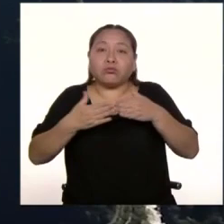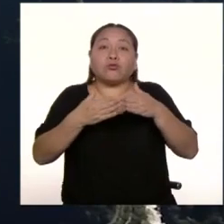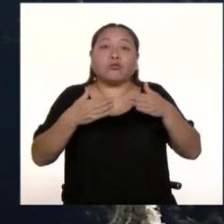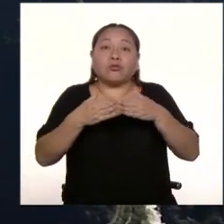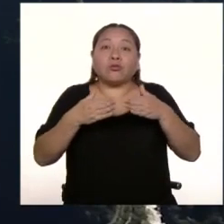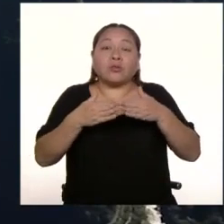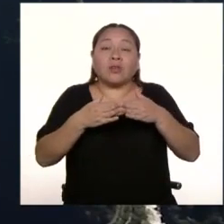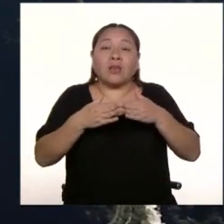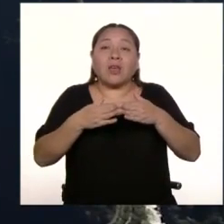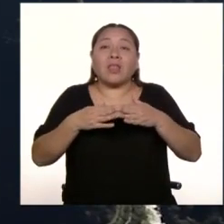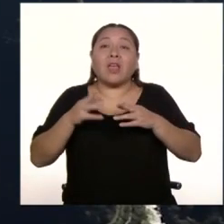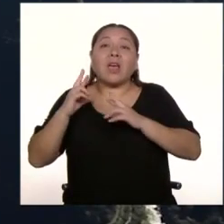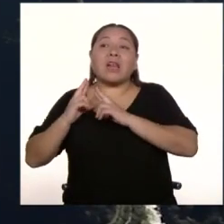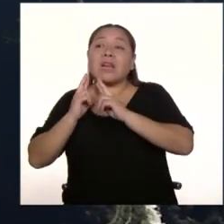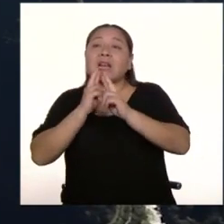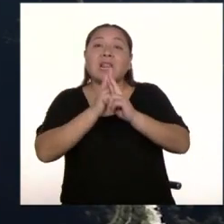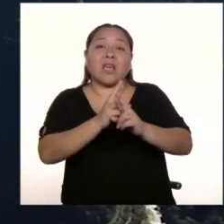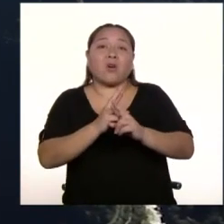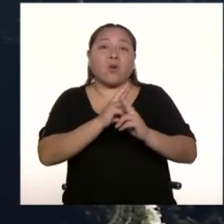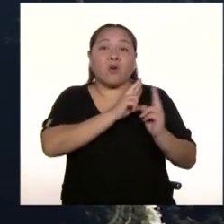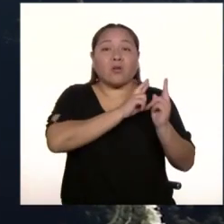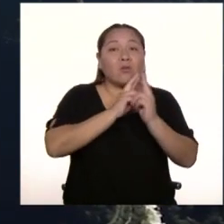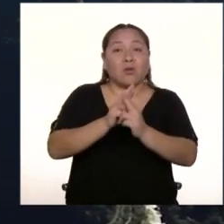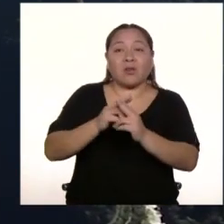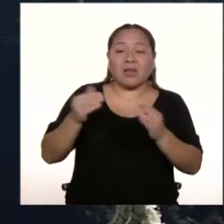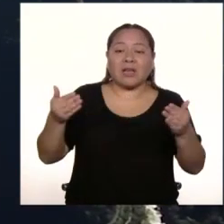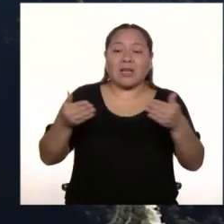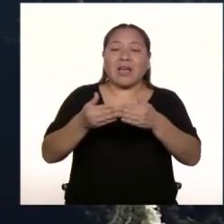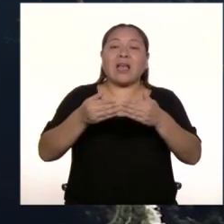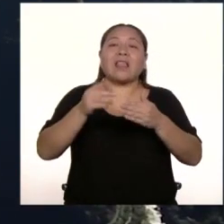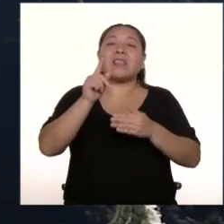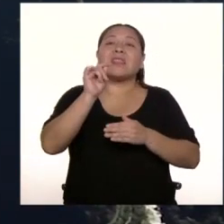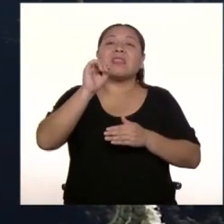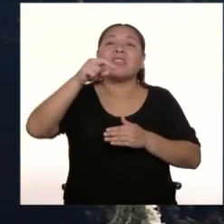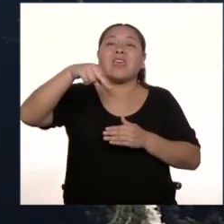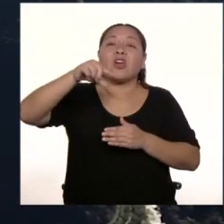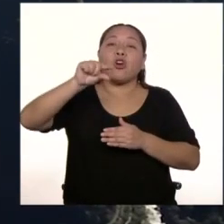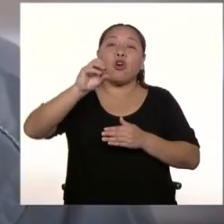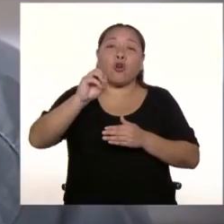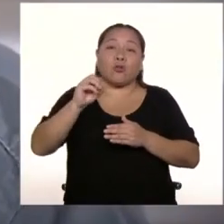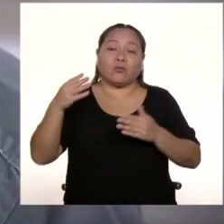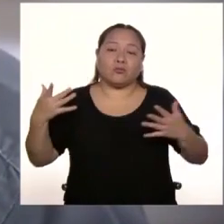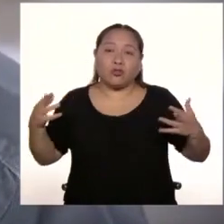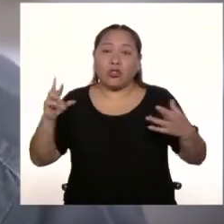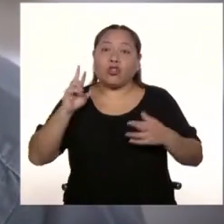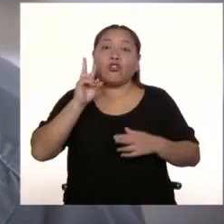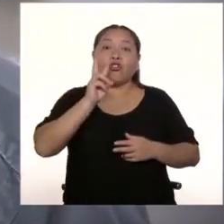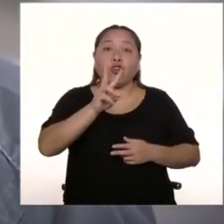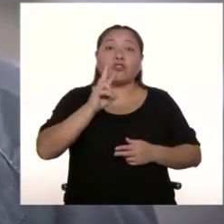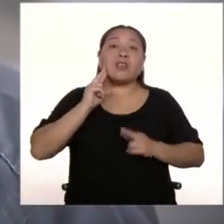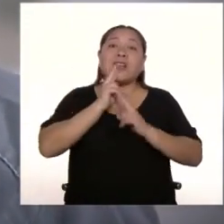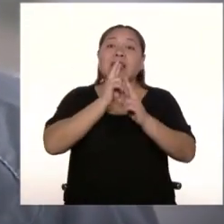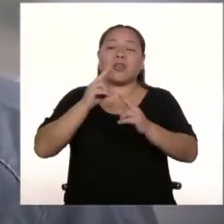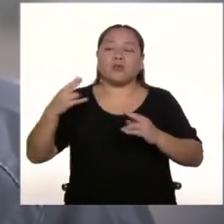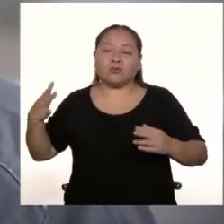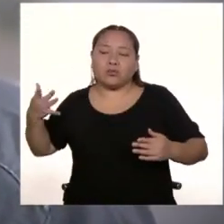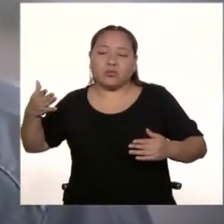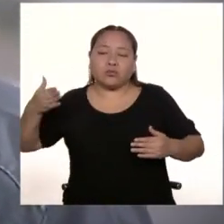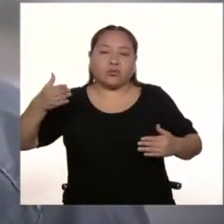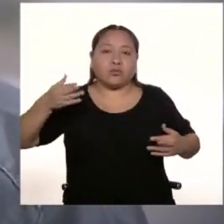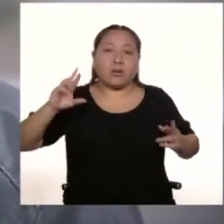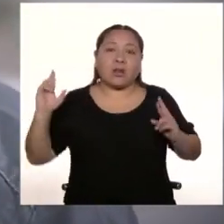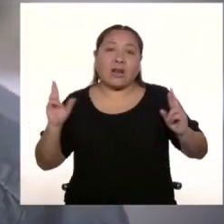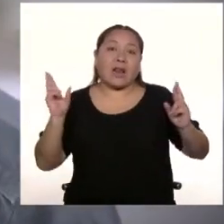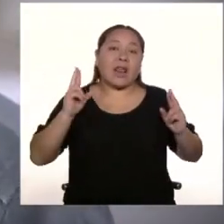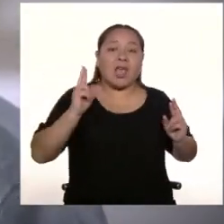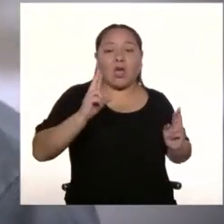un tincuy, hoy día lo decimos tingo, un lugar de encuentro donde 2 ríos afluyen y generan